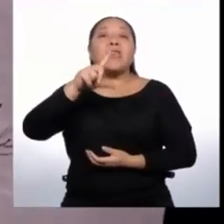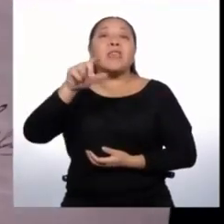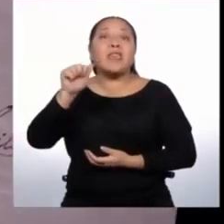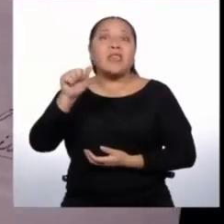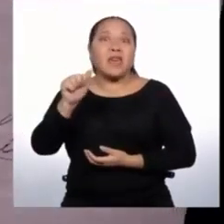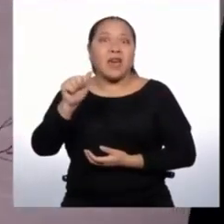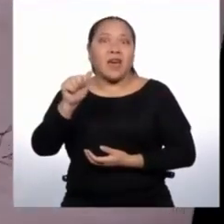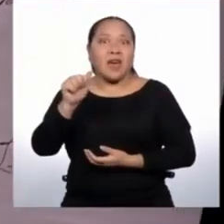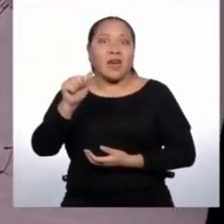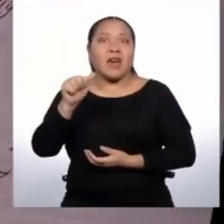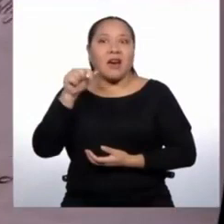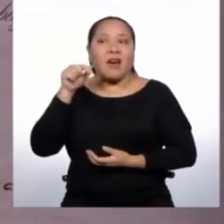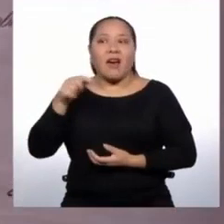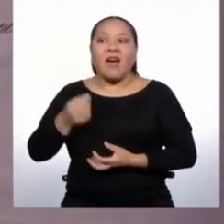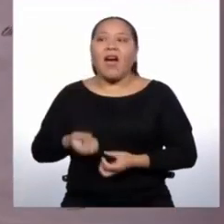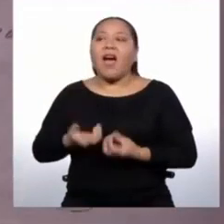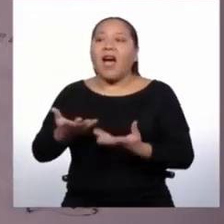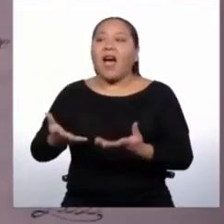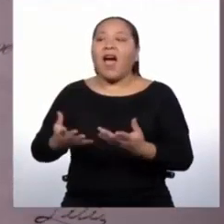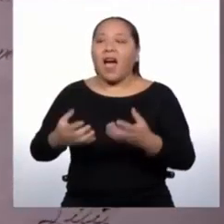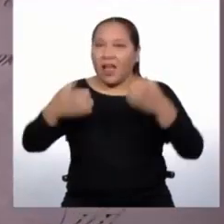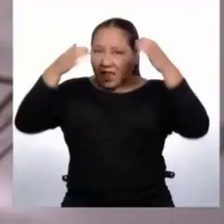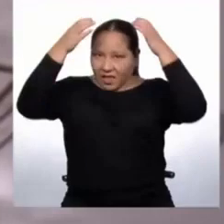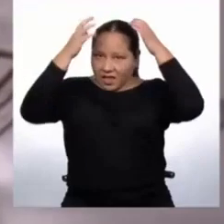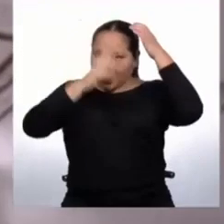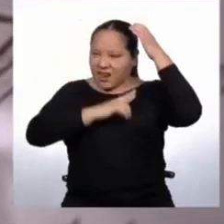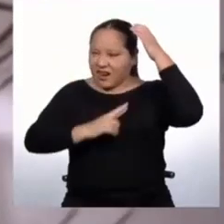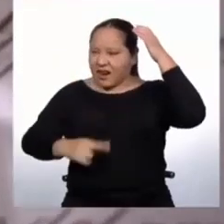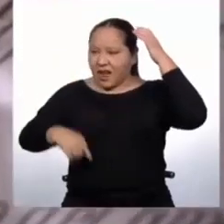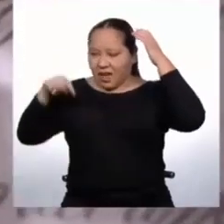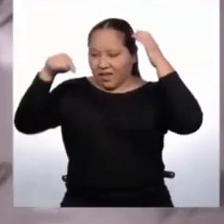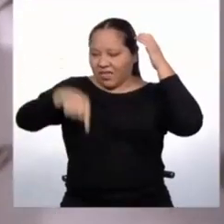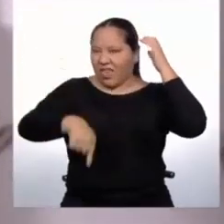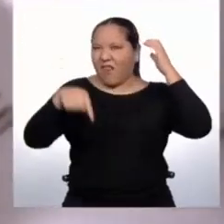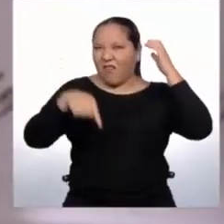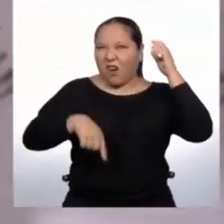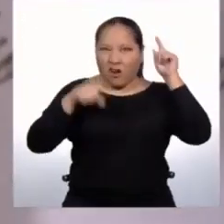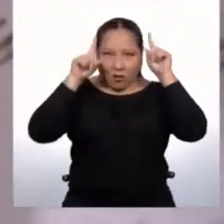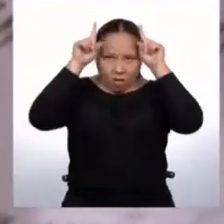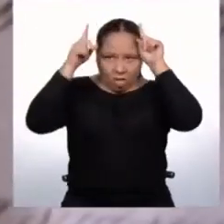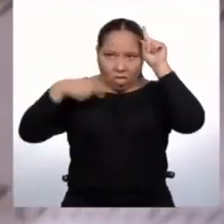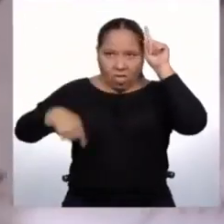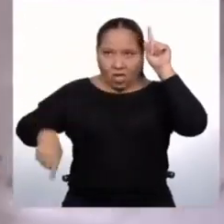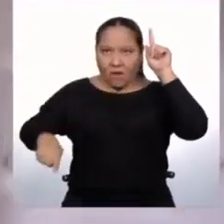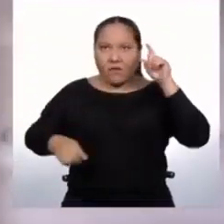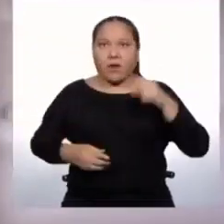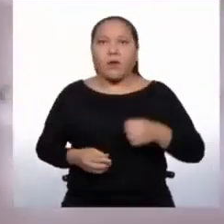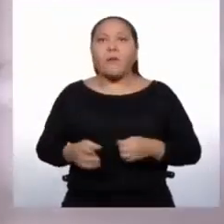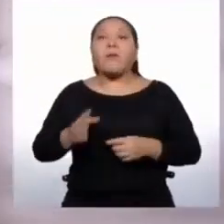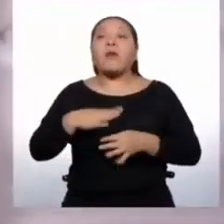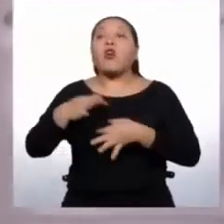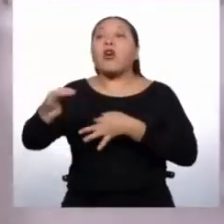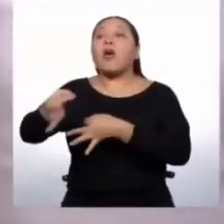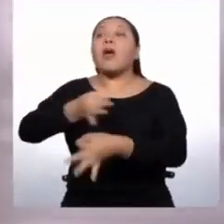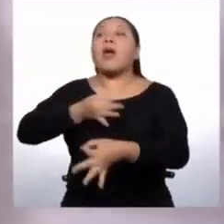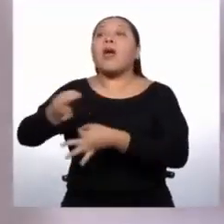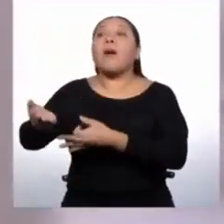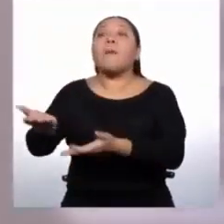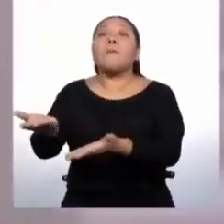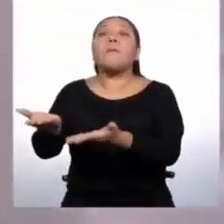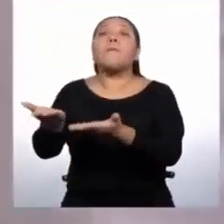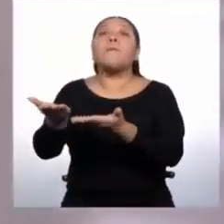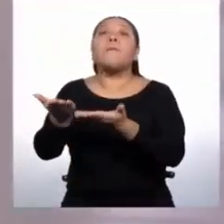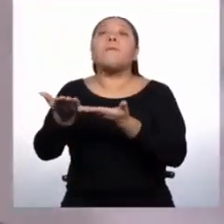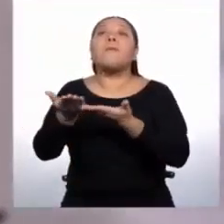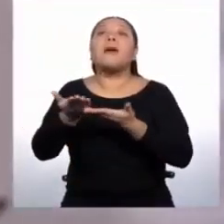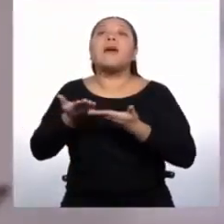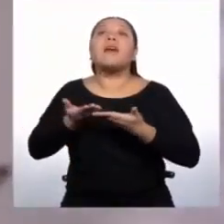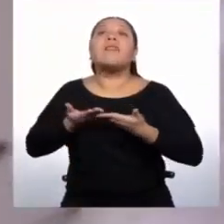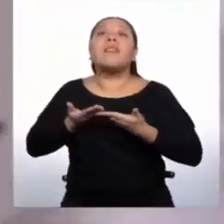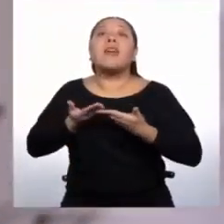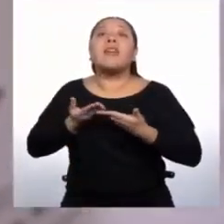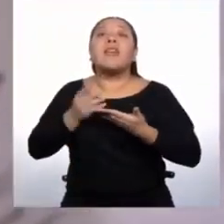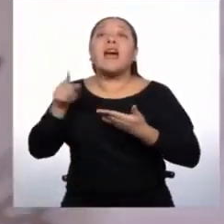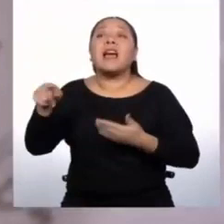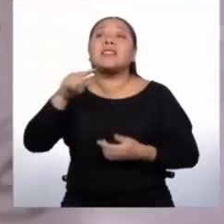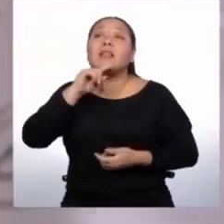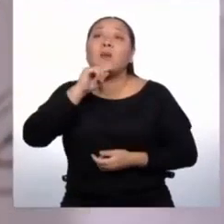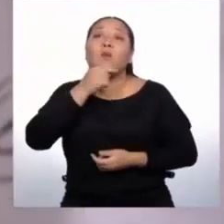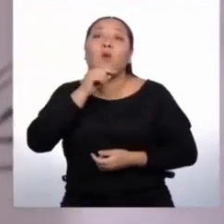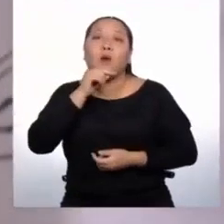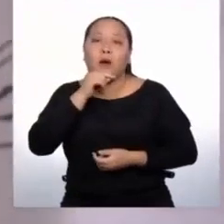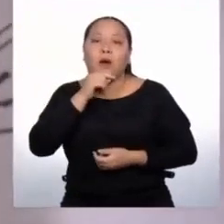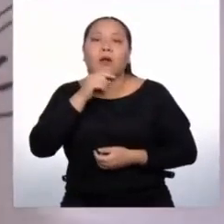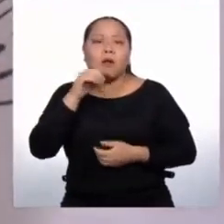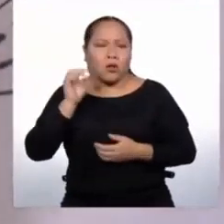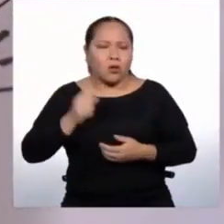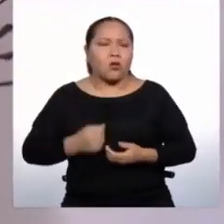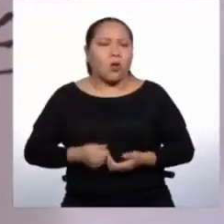cambio del amor y posesión de una mujer. Ítem, me obligo a satisfacer la deuda de la fecha en 3 años.